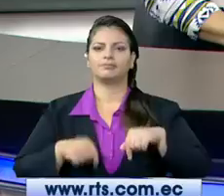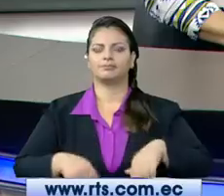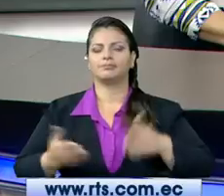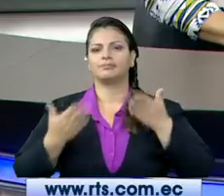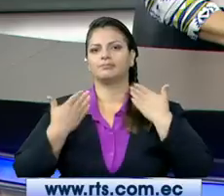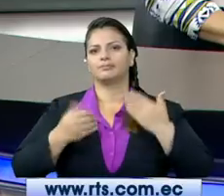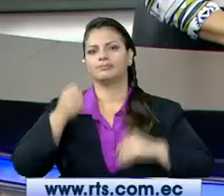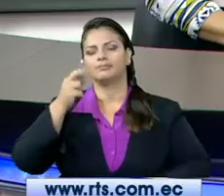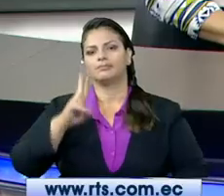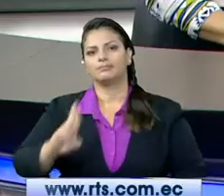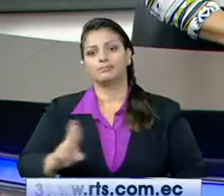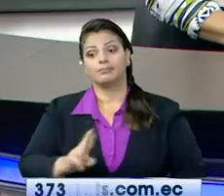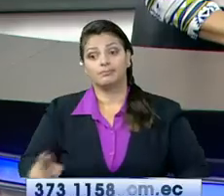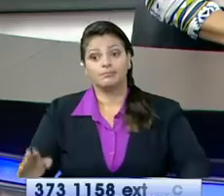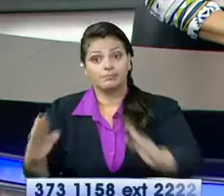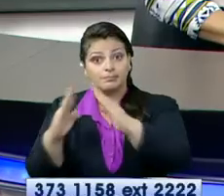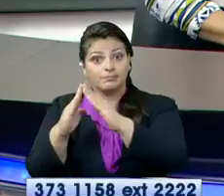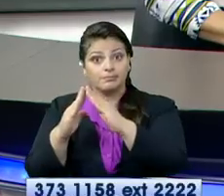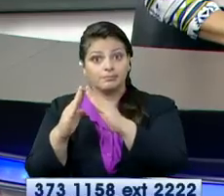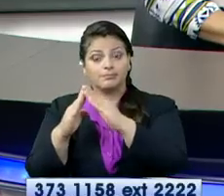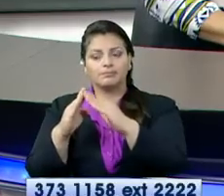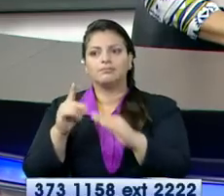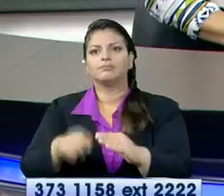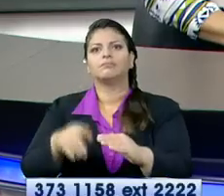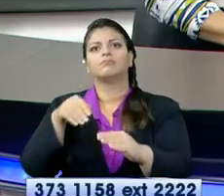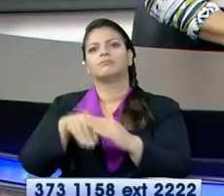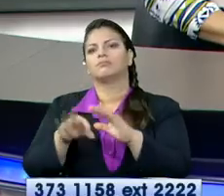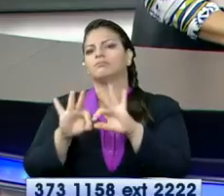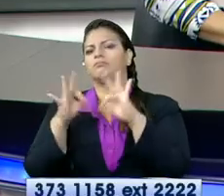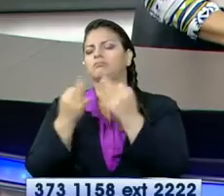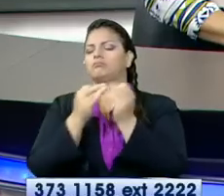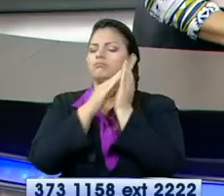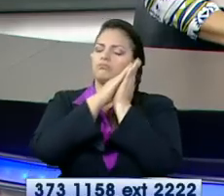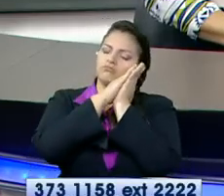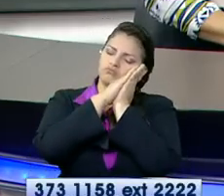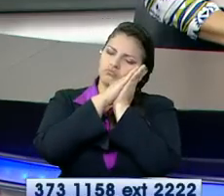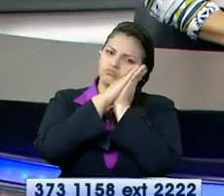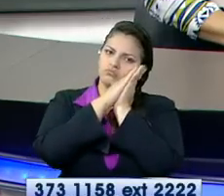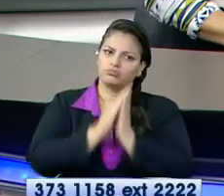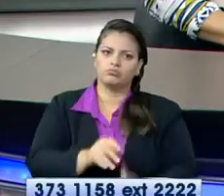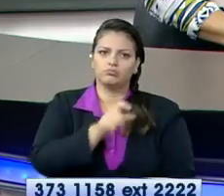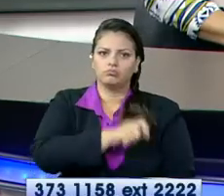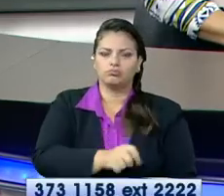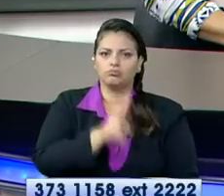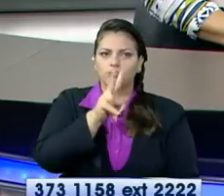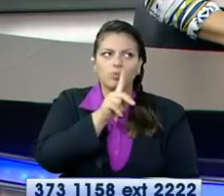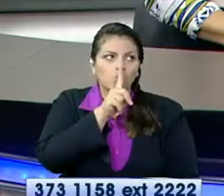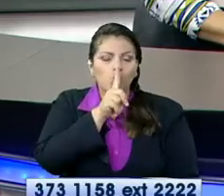Guayaquil. Habitantes del sector solicitan mayor patrullaje por parte de la policía.